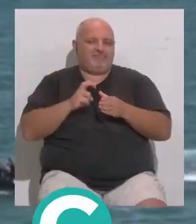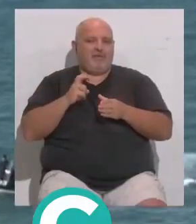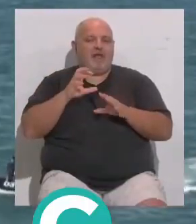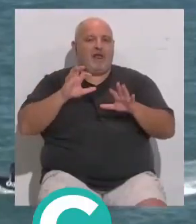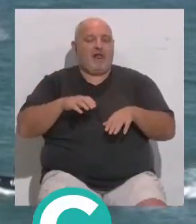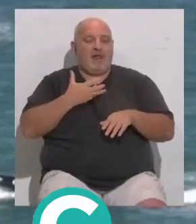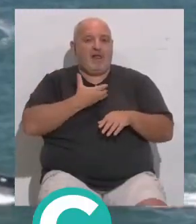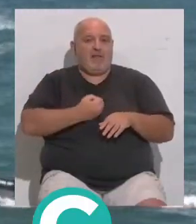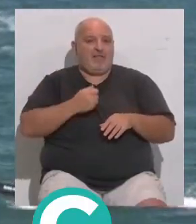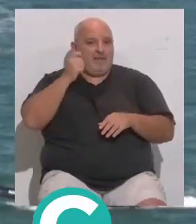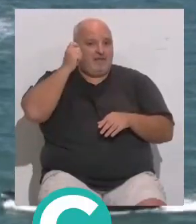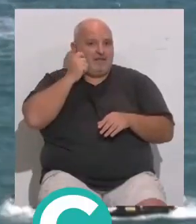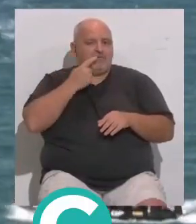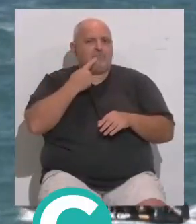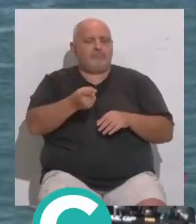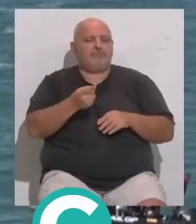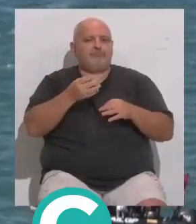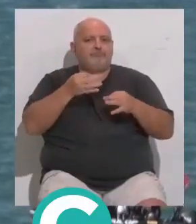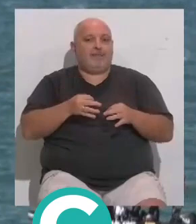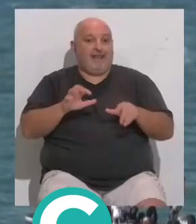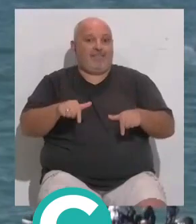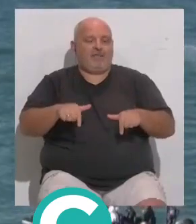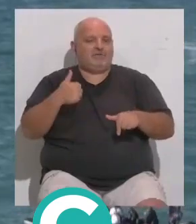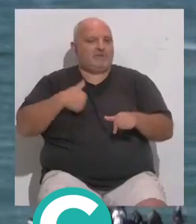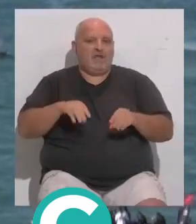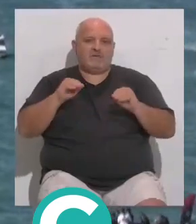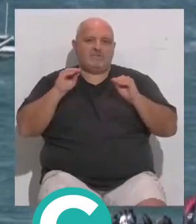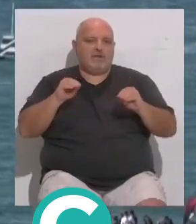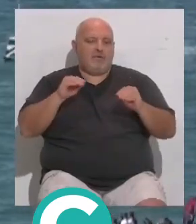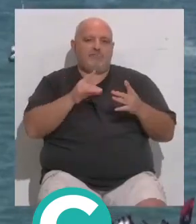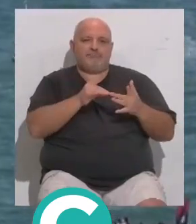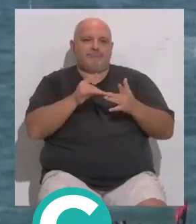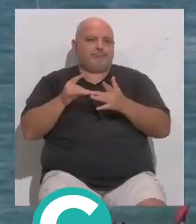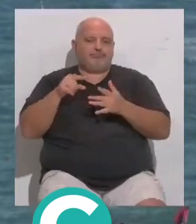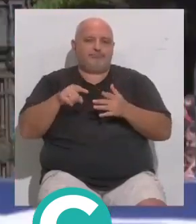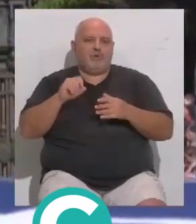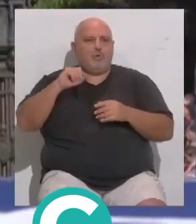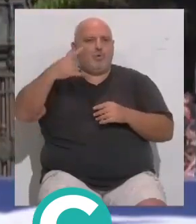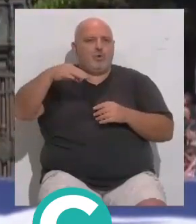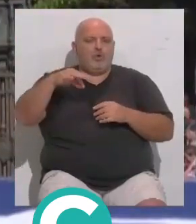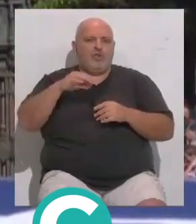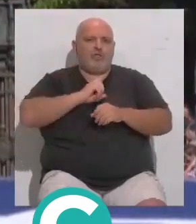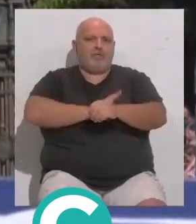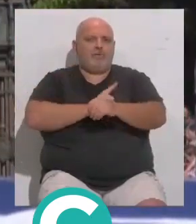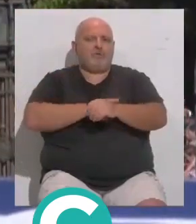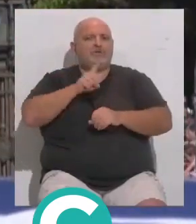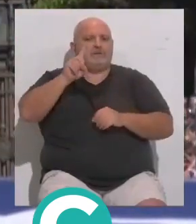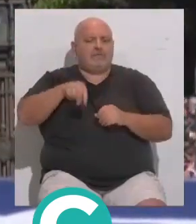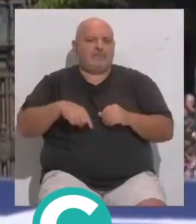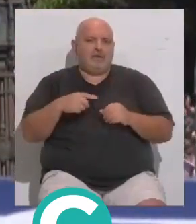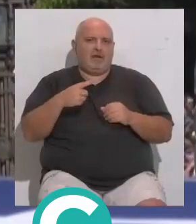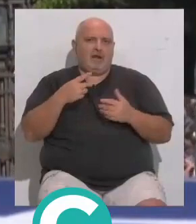alcalde de Cádiz, José María González, ha incidido en que Cádiz es ya un referente en la competición, no solo desde lo deportivo, sino por